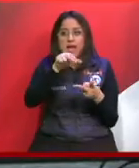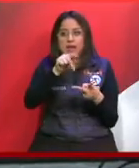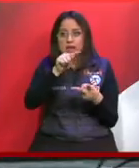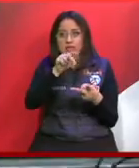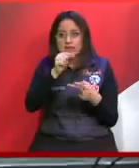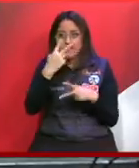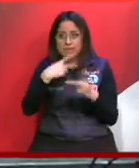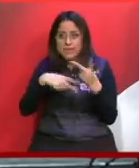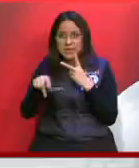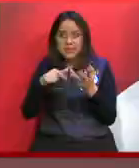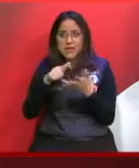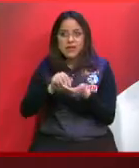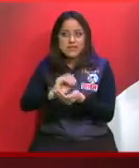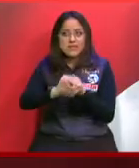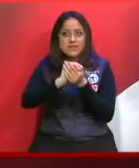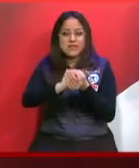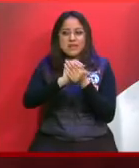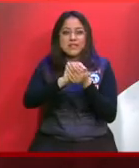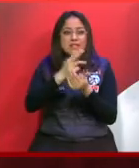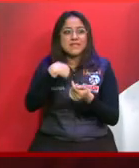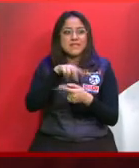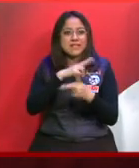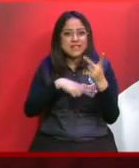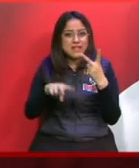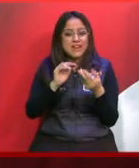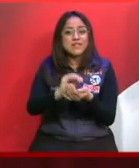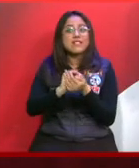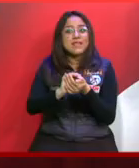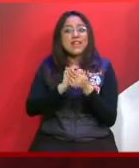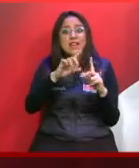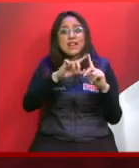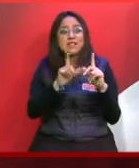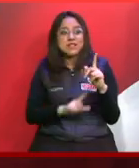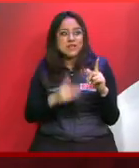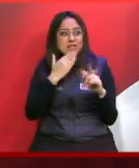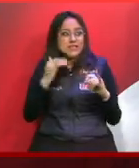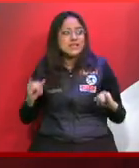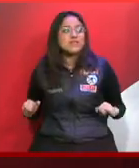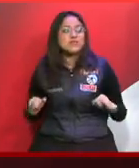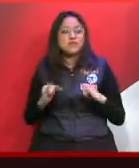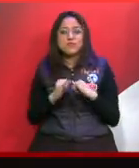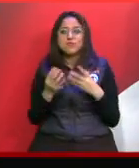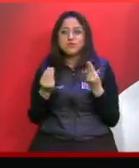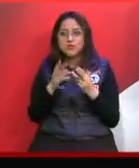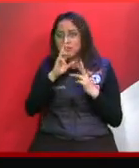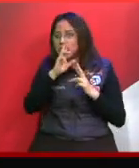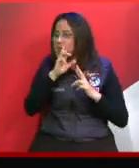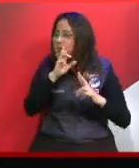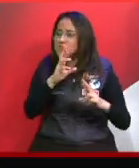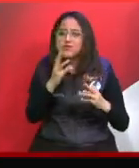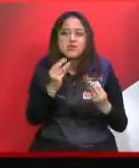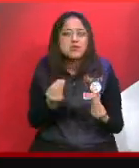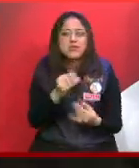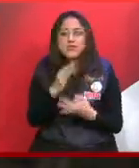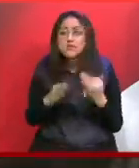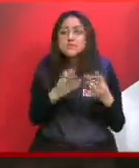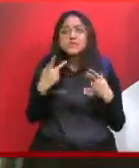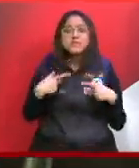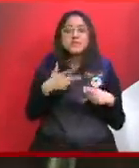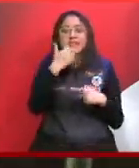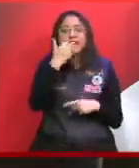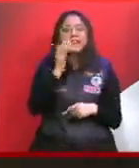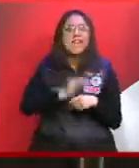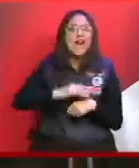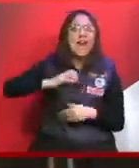en la Casa de la Suerte. Estamos en la Lotería Nacional, que la verdad es una institución pues muy respetada y muy anhelada por todos, que todos nos queremos